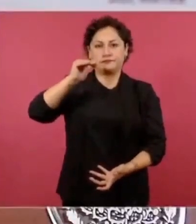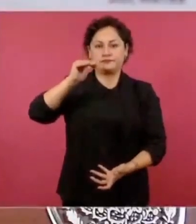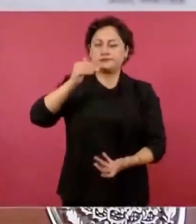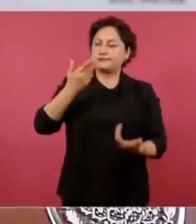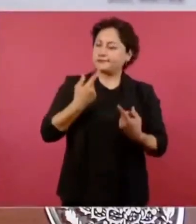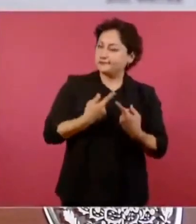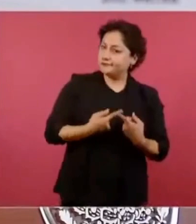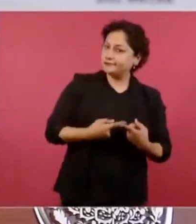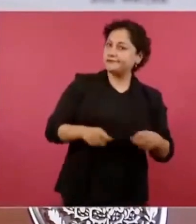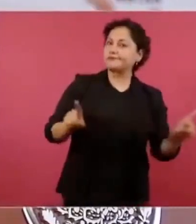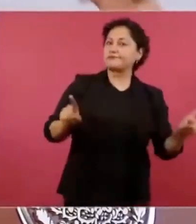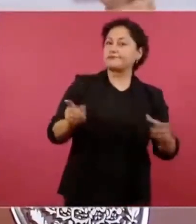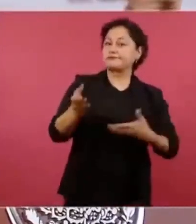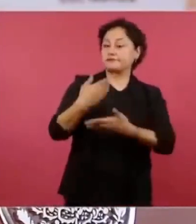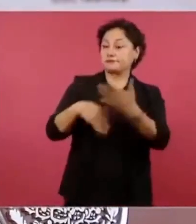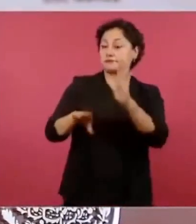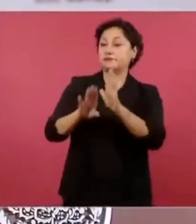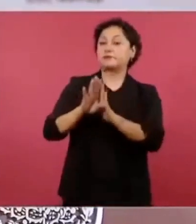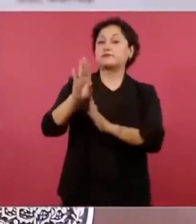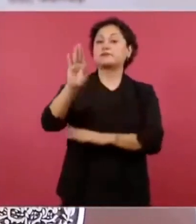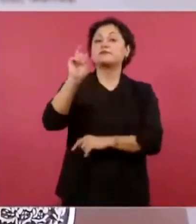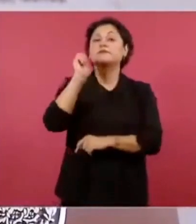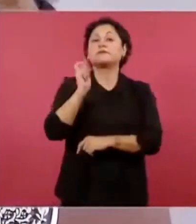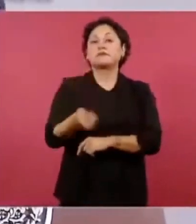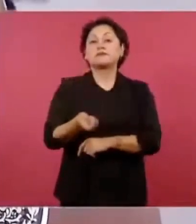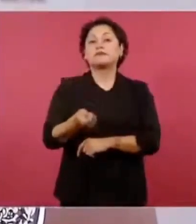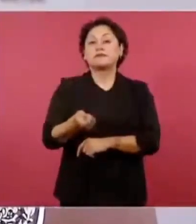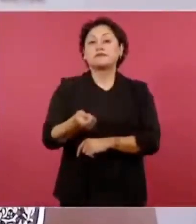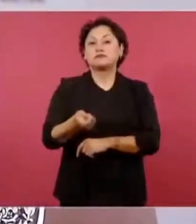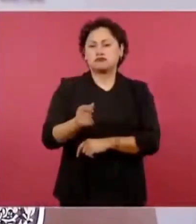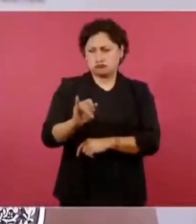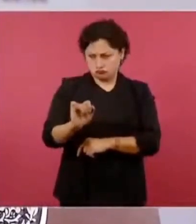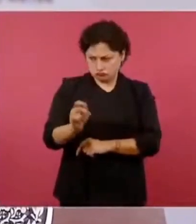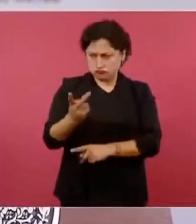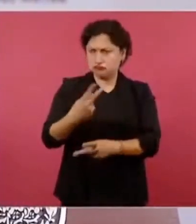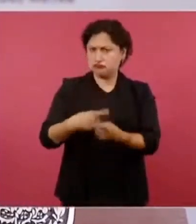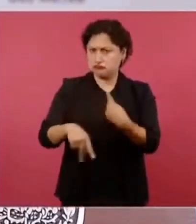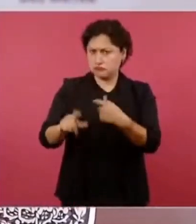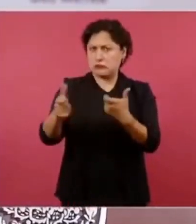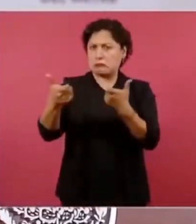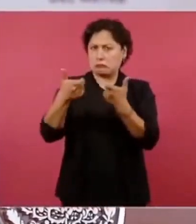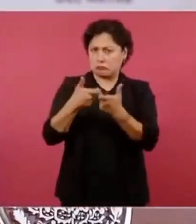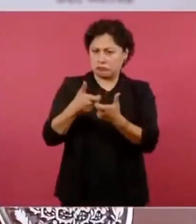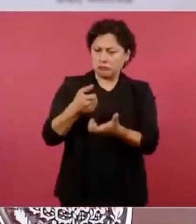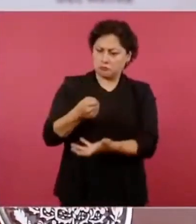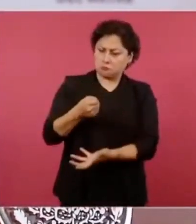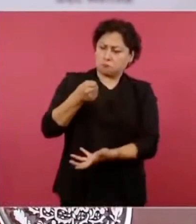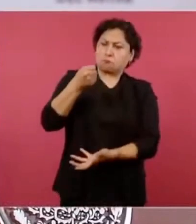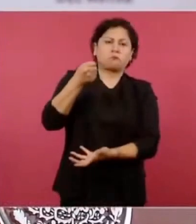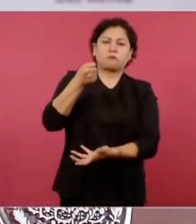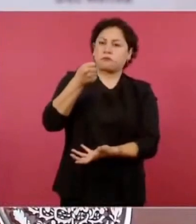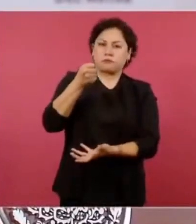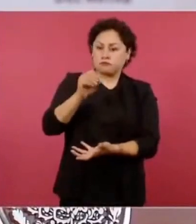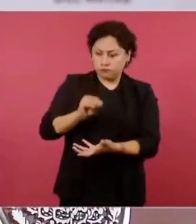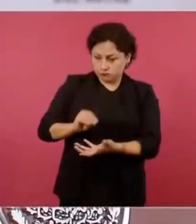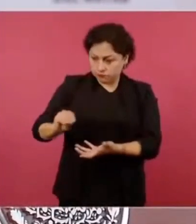desarrollo es obtener más dinero y distribuirlo